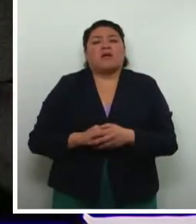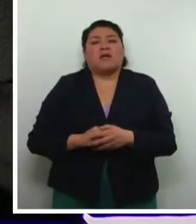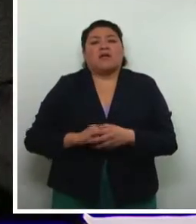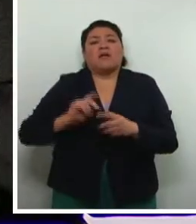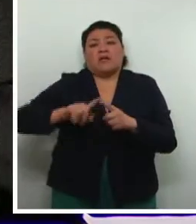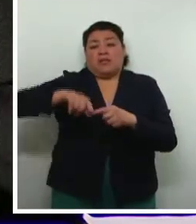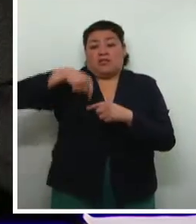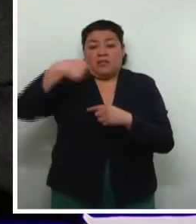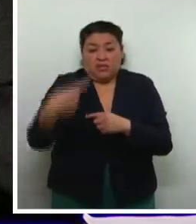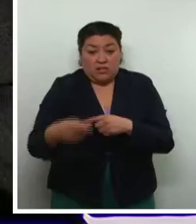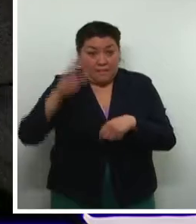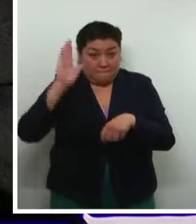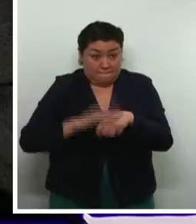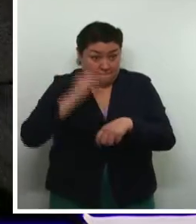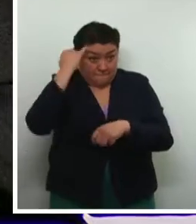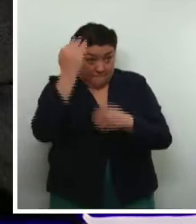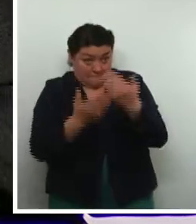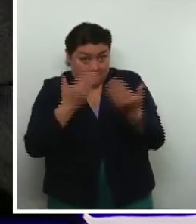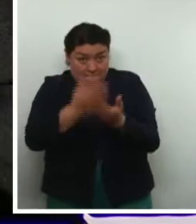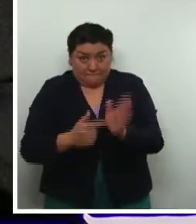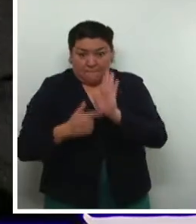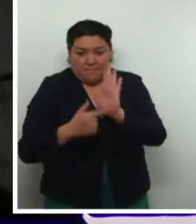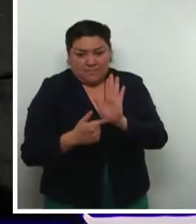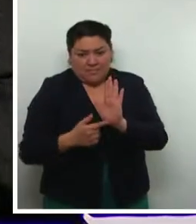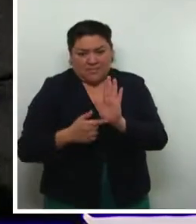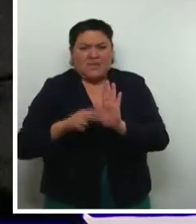no había ocasión para presentar reserva.